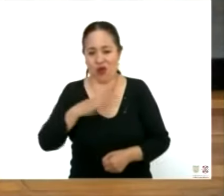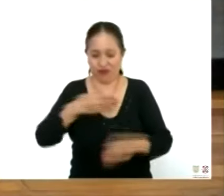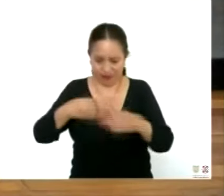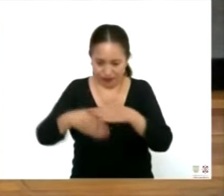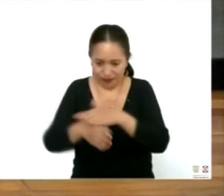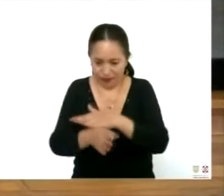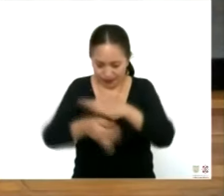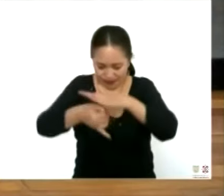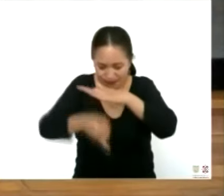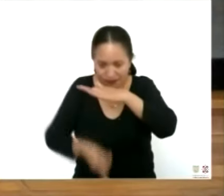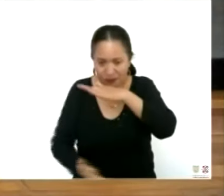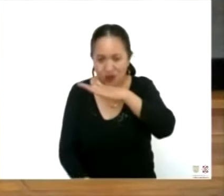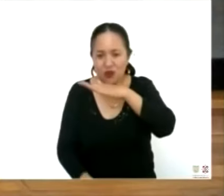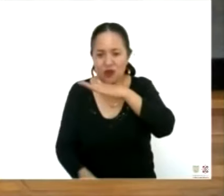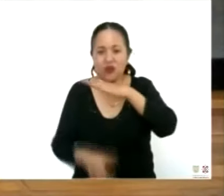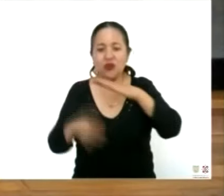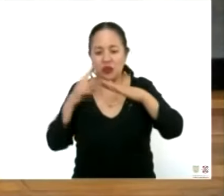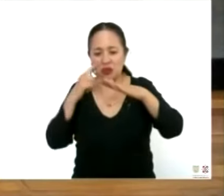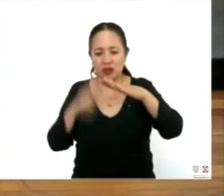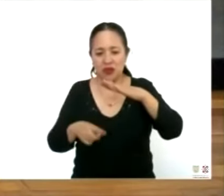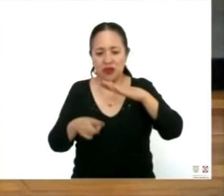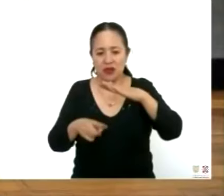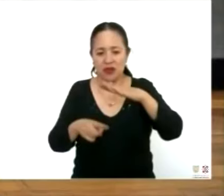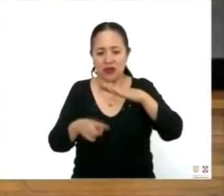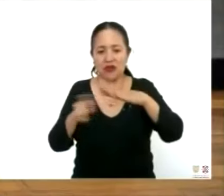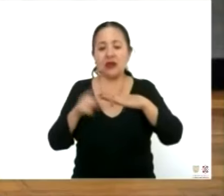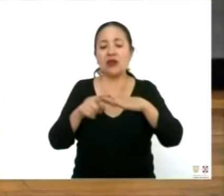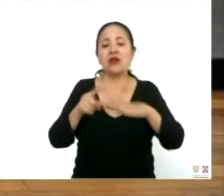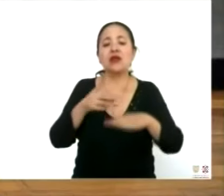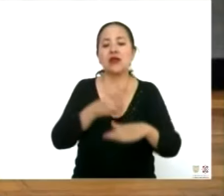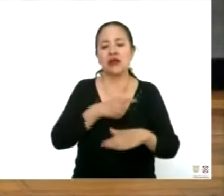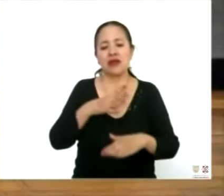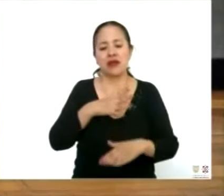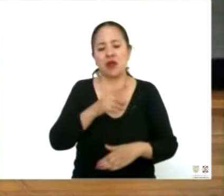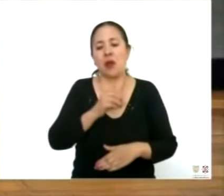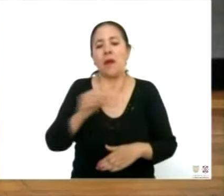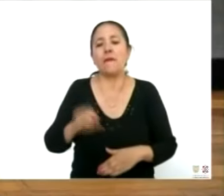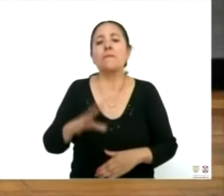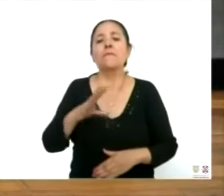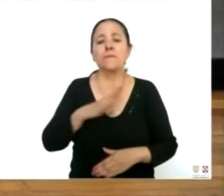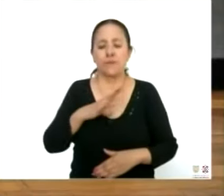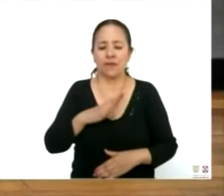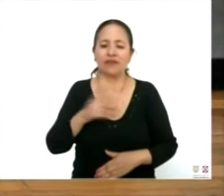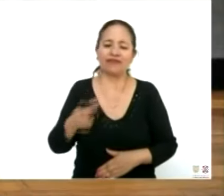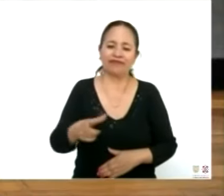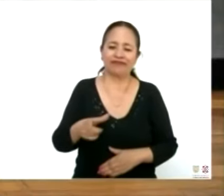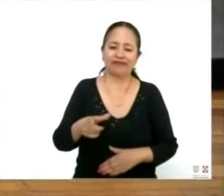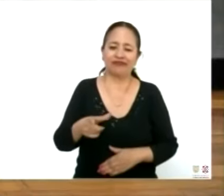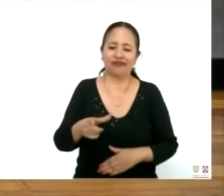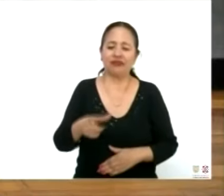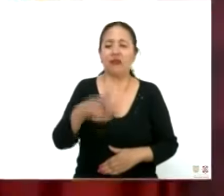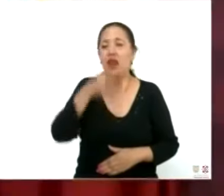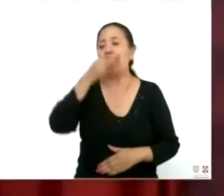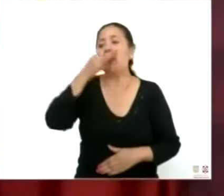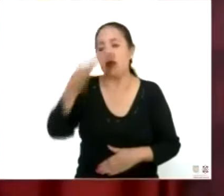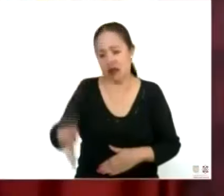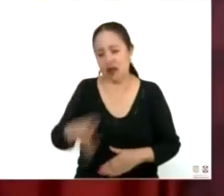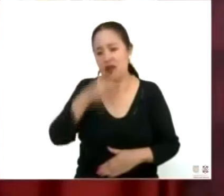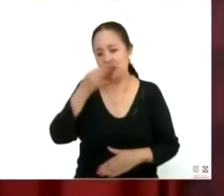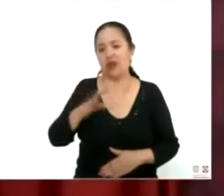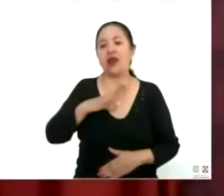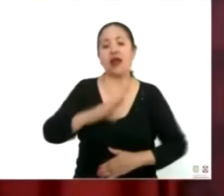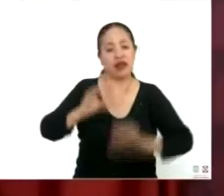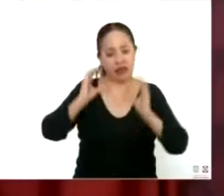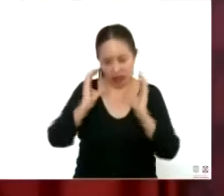metro en la parte subterránea, se ven obligados las alcaldías a manifestarle al constructor